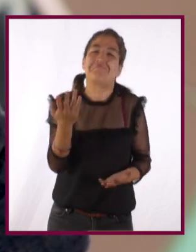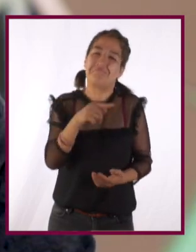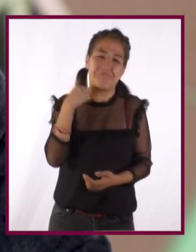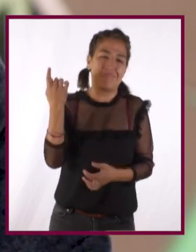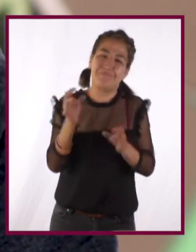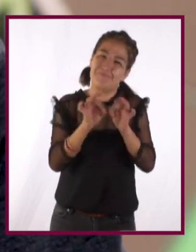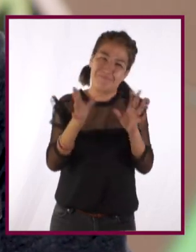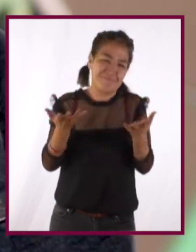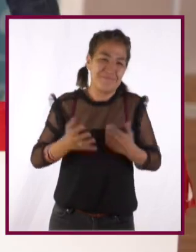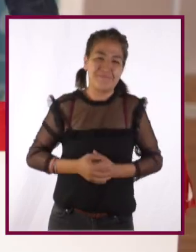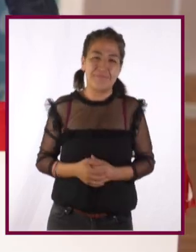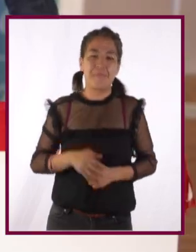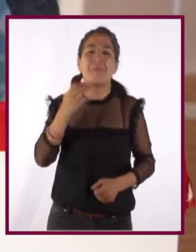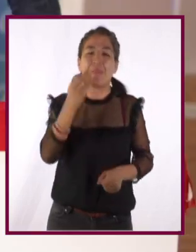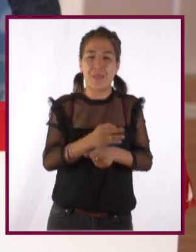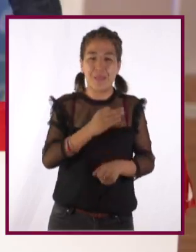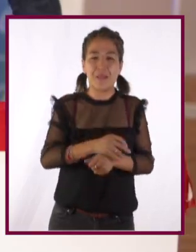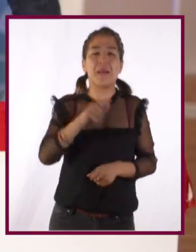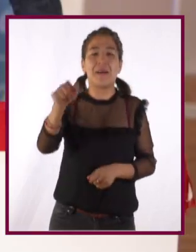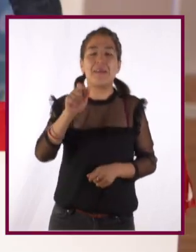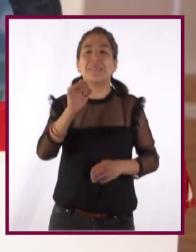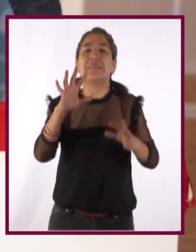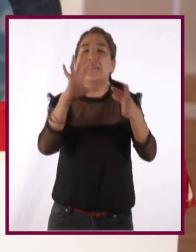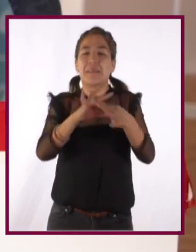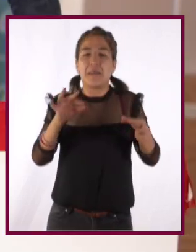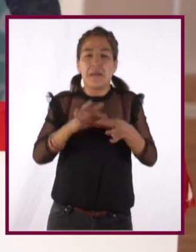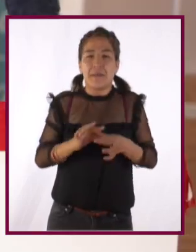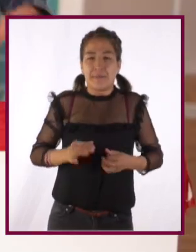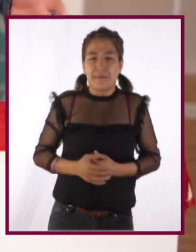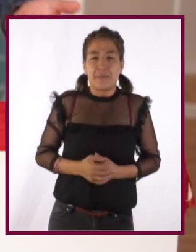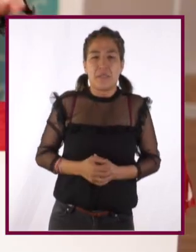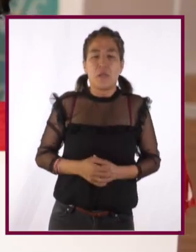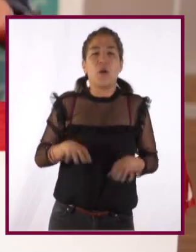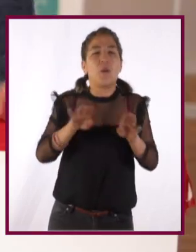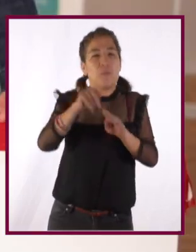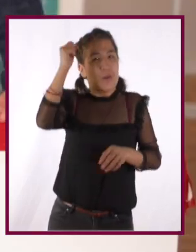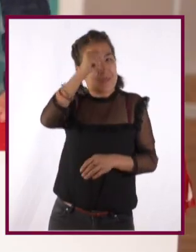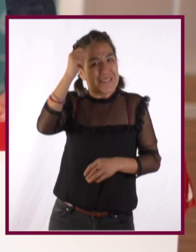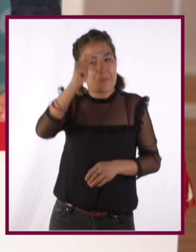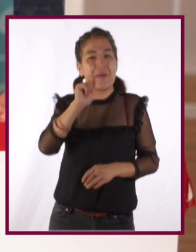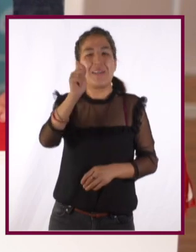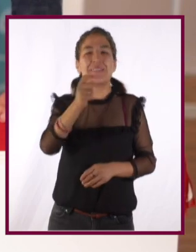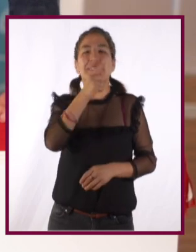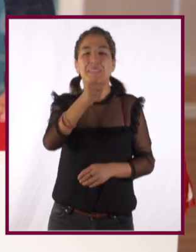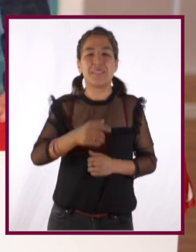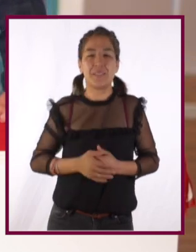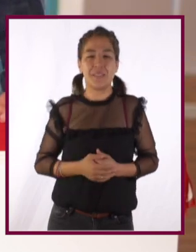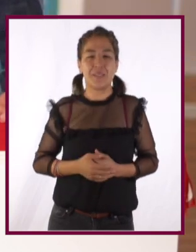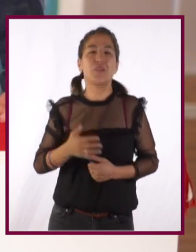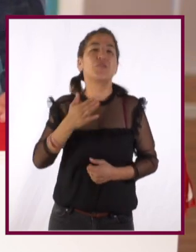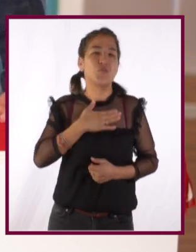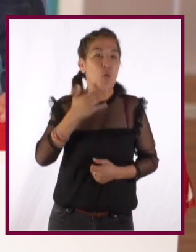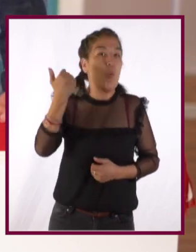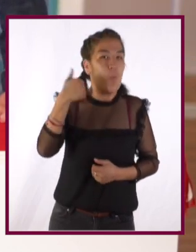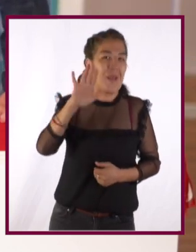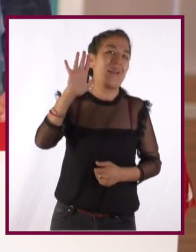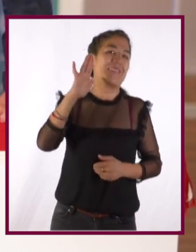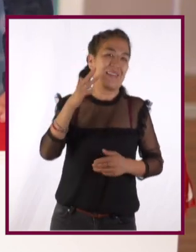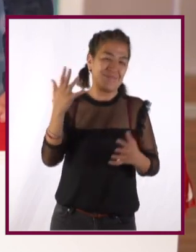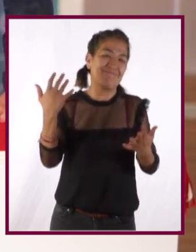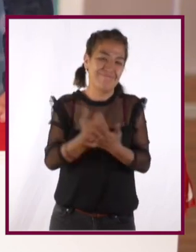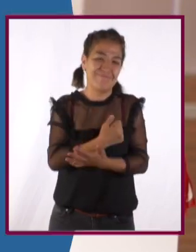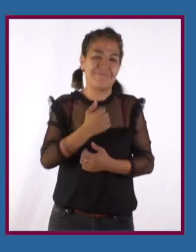qué sé, Mara. Pero bueno, mira, mejor vamos a ver la siguiente cápsula donde se explica el teorema que establece el que yo te debía haber